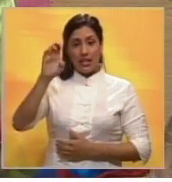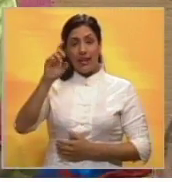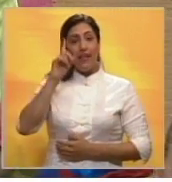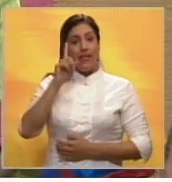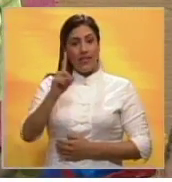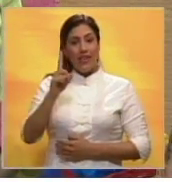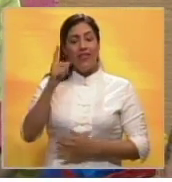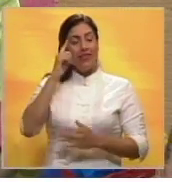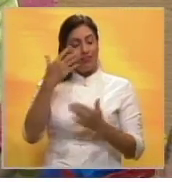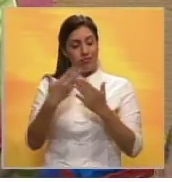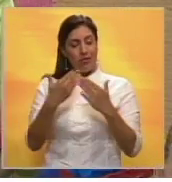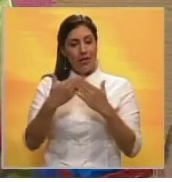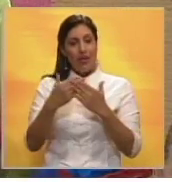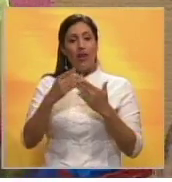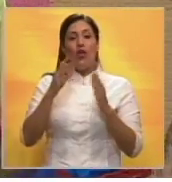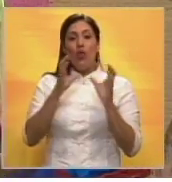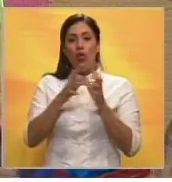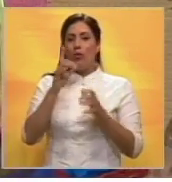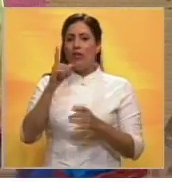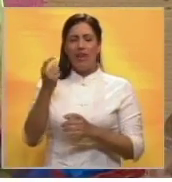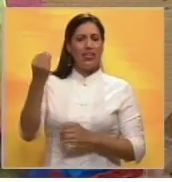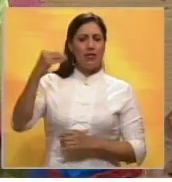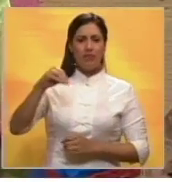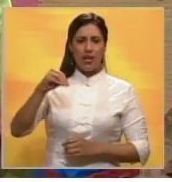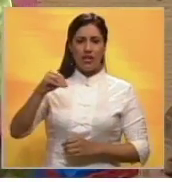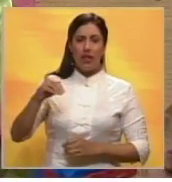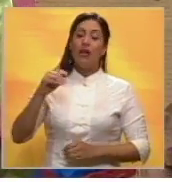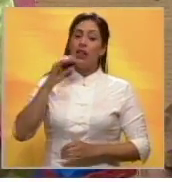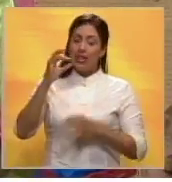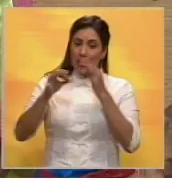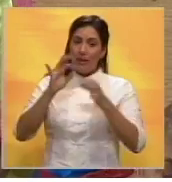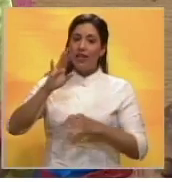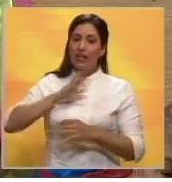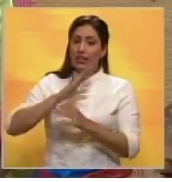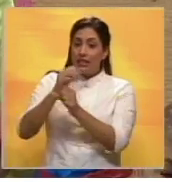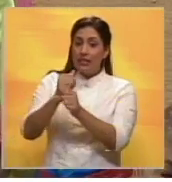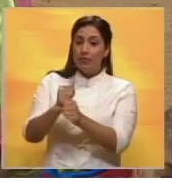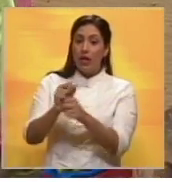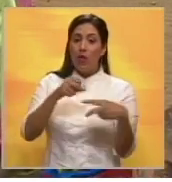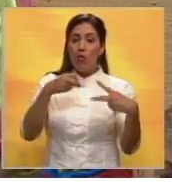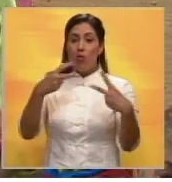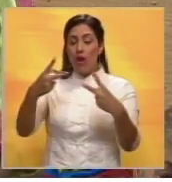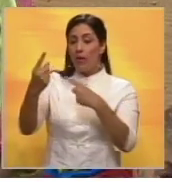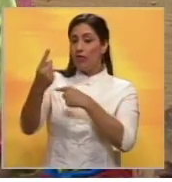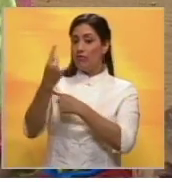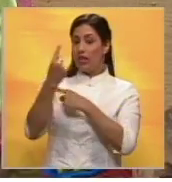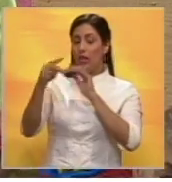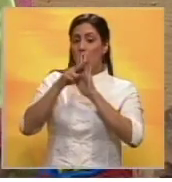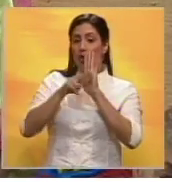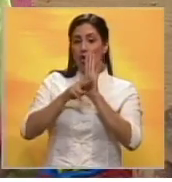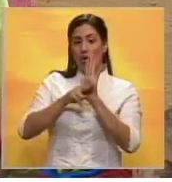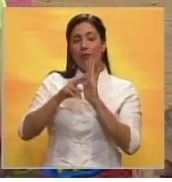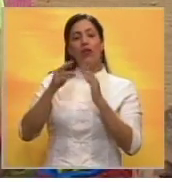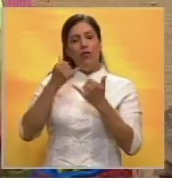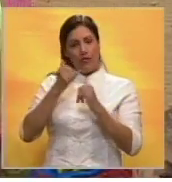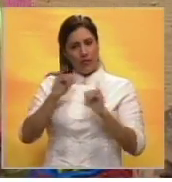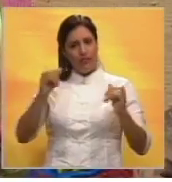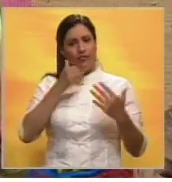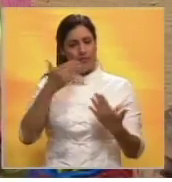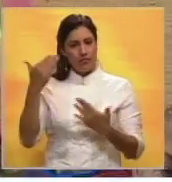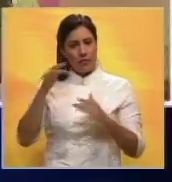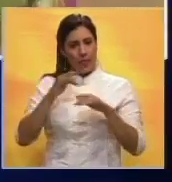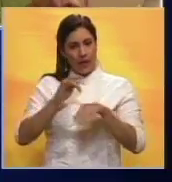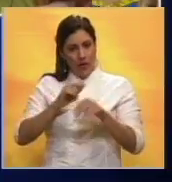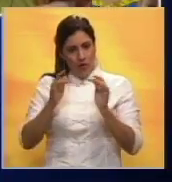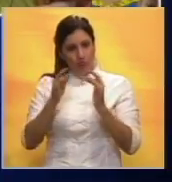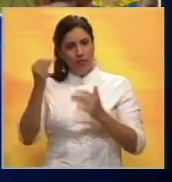electoral para la validación de partidos son insuficientes y se encuentra a la espera de nuevas reglas del juego Esta es la información que podemos brindarles por los